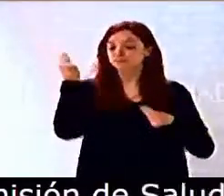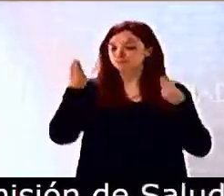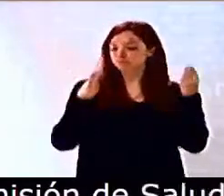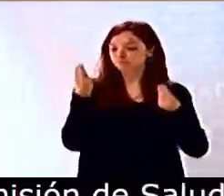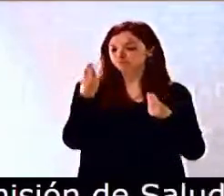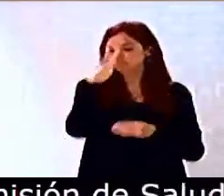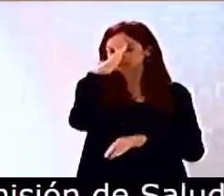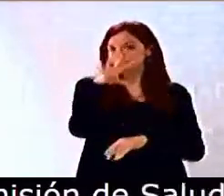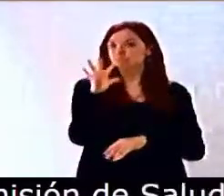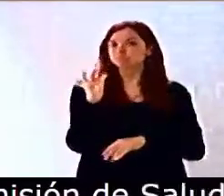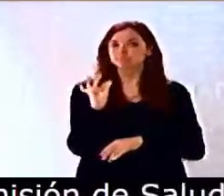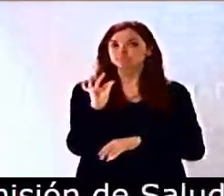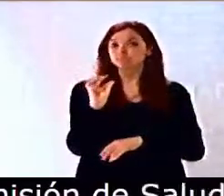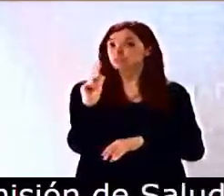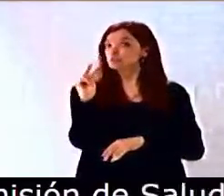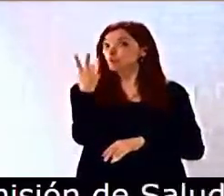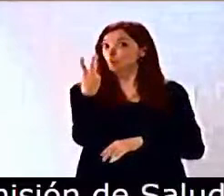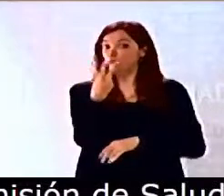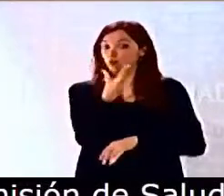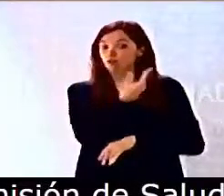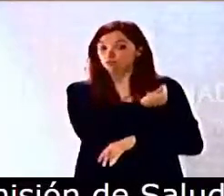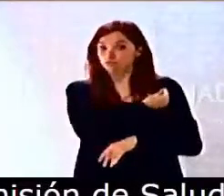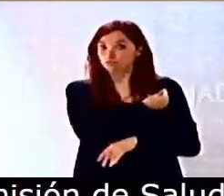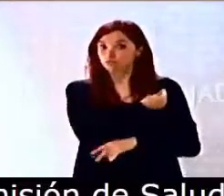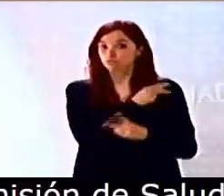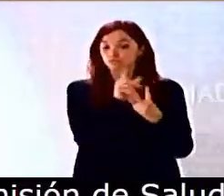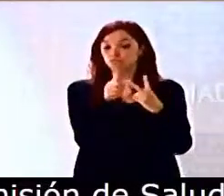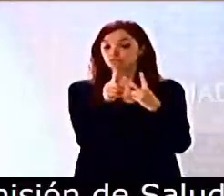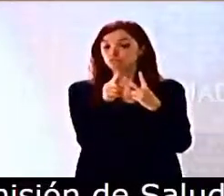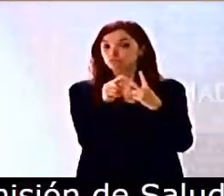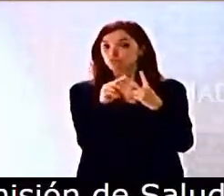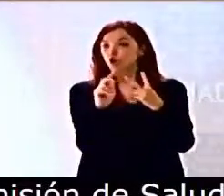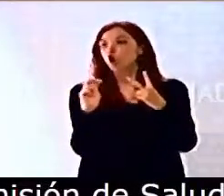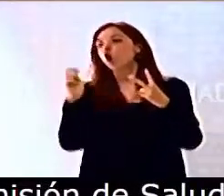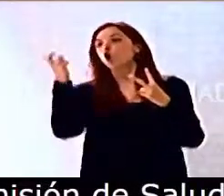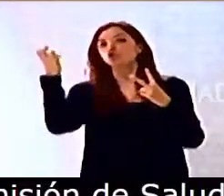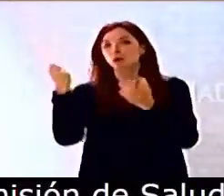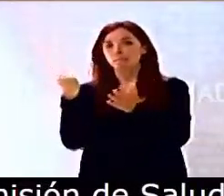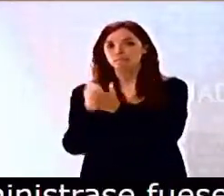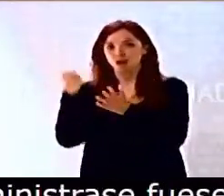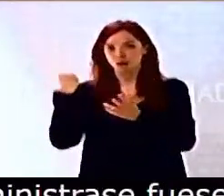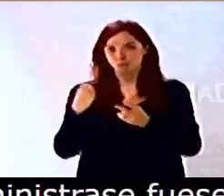decidir que la segunda dosis que se administrase fuese una dosis de ARN mensajero.